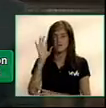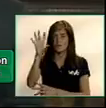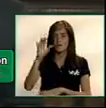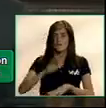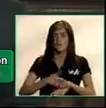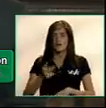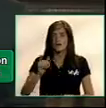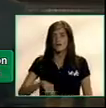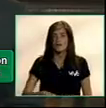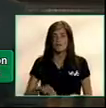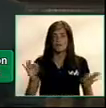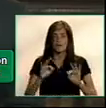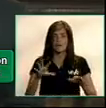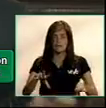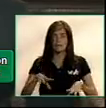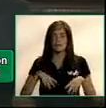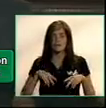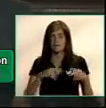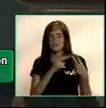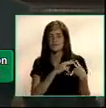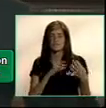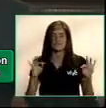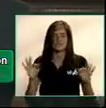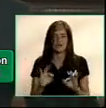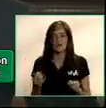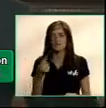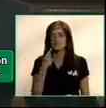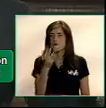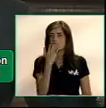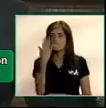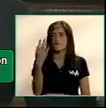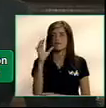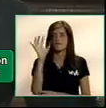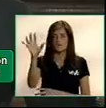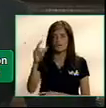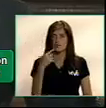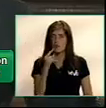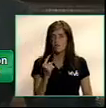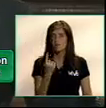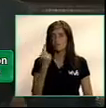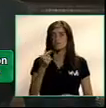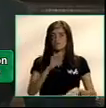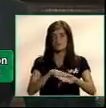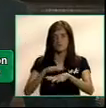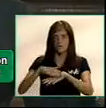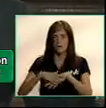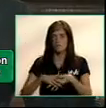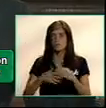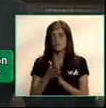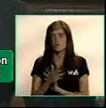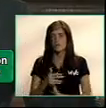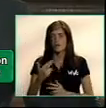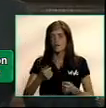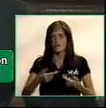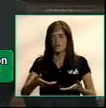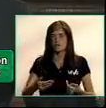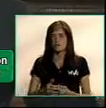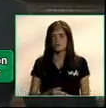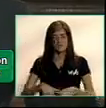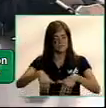aquí nadie asumía responsabilidad por nada. Y él dijo, frente al país: primero llamo a deponer las armas, dijo, que